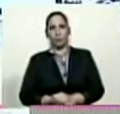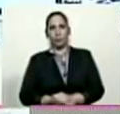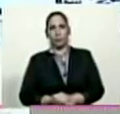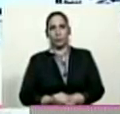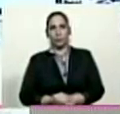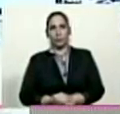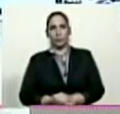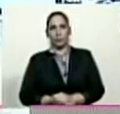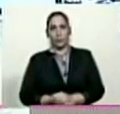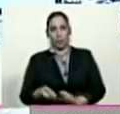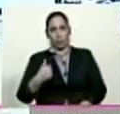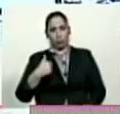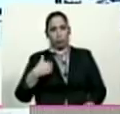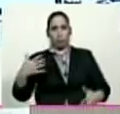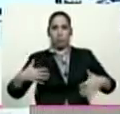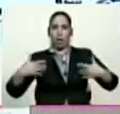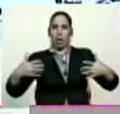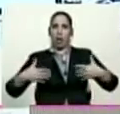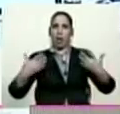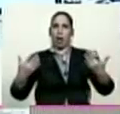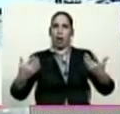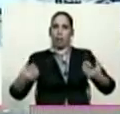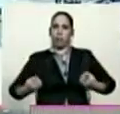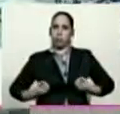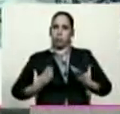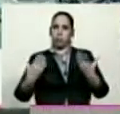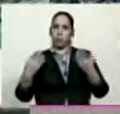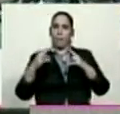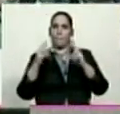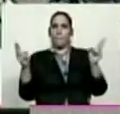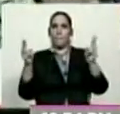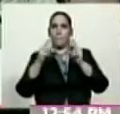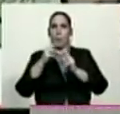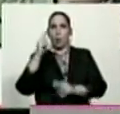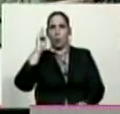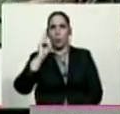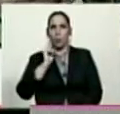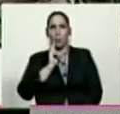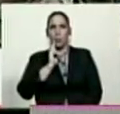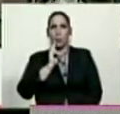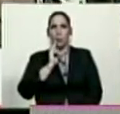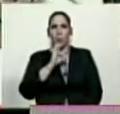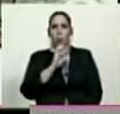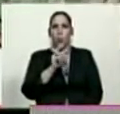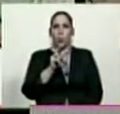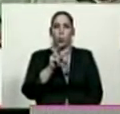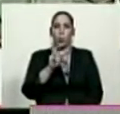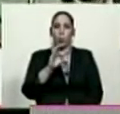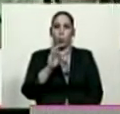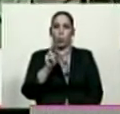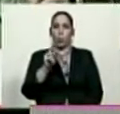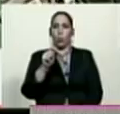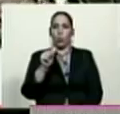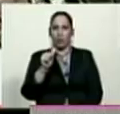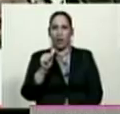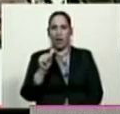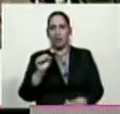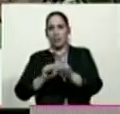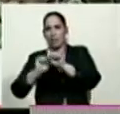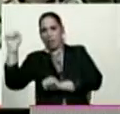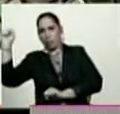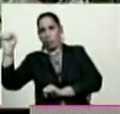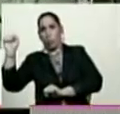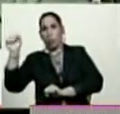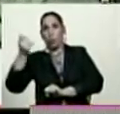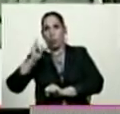A mí me alegra mucho, como en el puente Simón Bolívar, entre Cúcuta y San Antonio, bueno, hay un movimiento de miles de